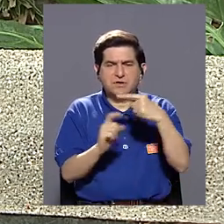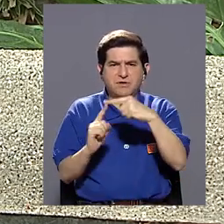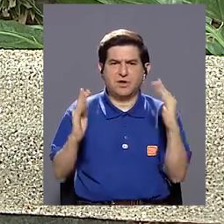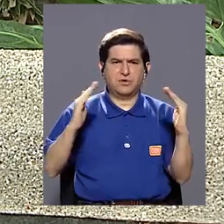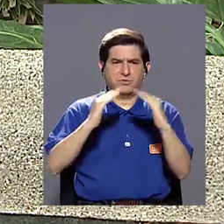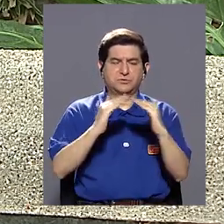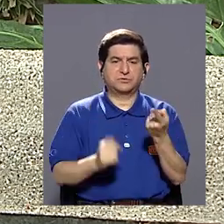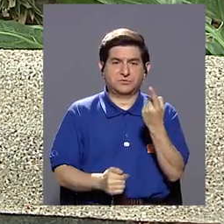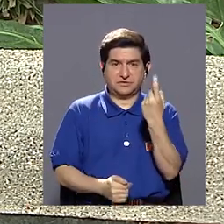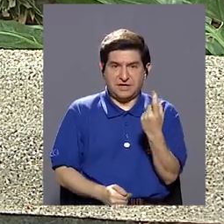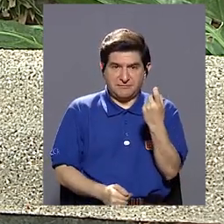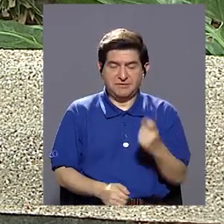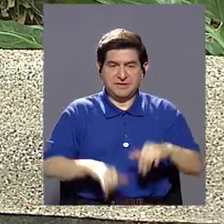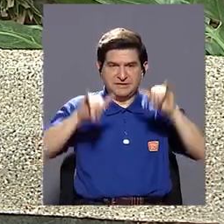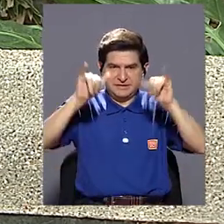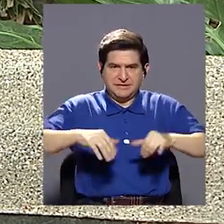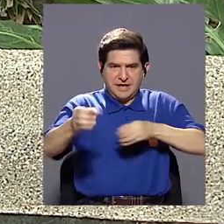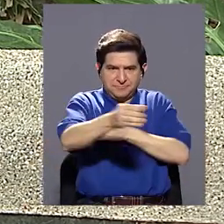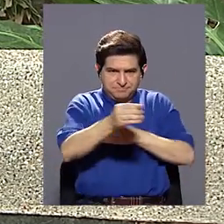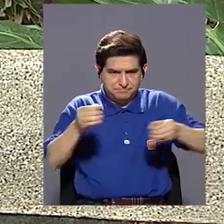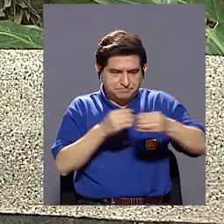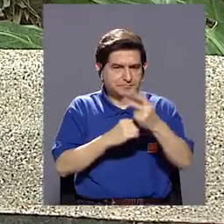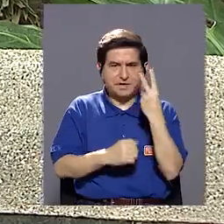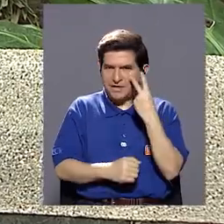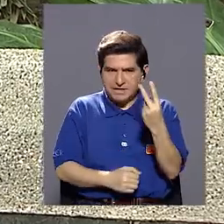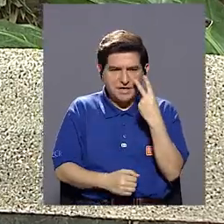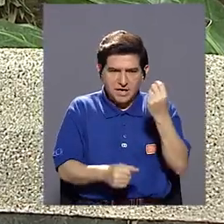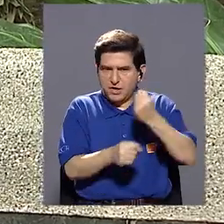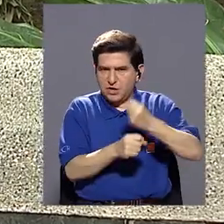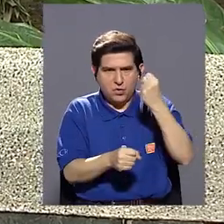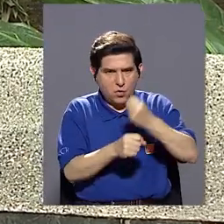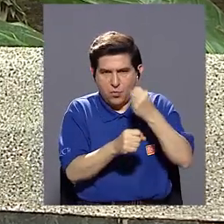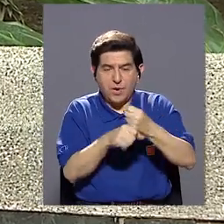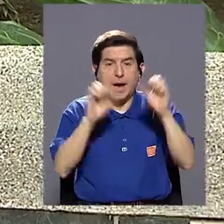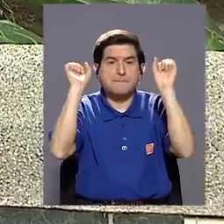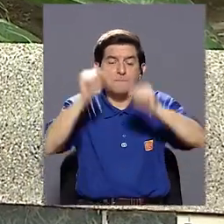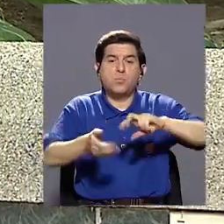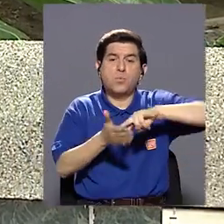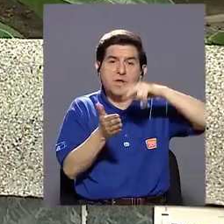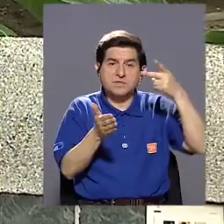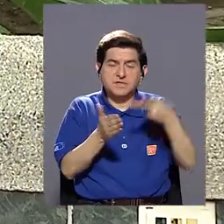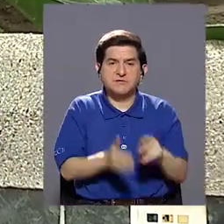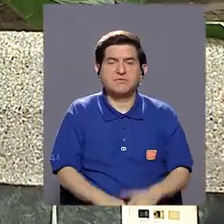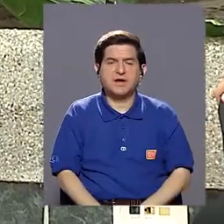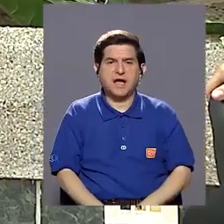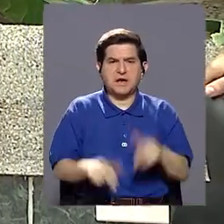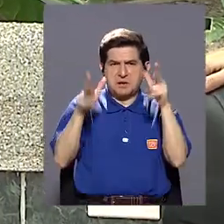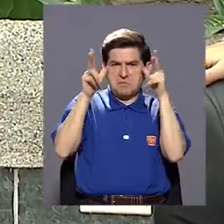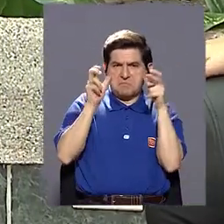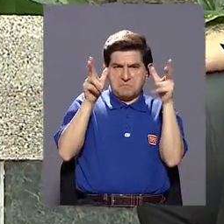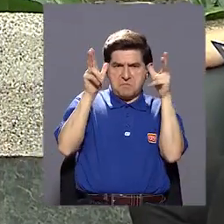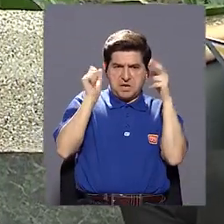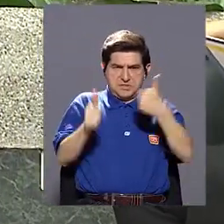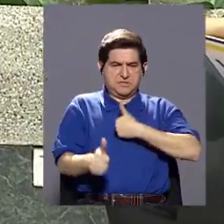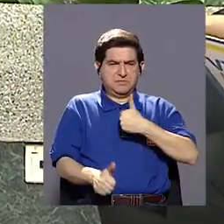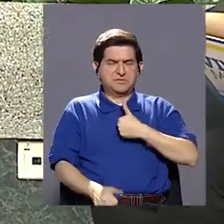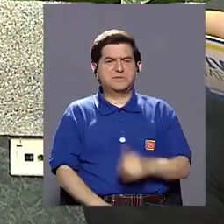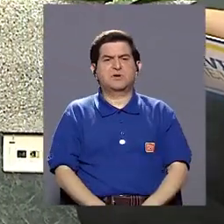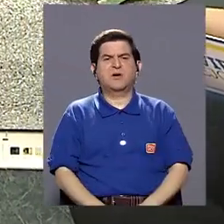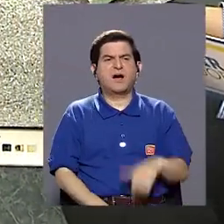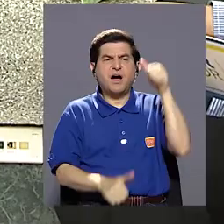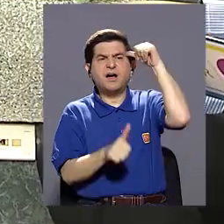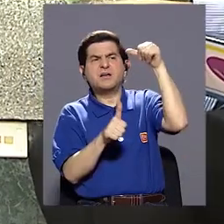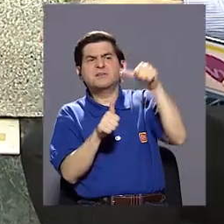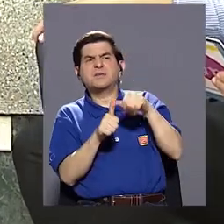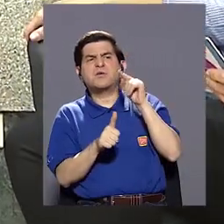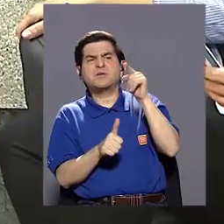algunos teletrabajadores la falta de estar en la oficina y que no nos vean trabajando puede generar una autopercepción de que si